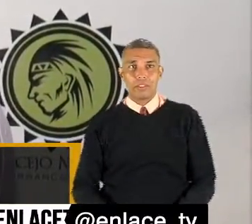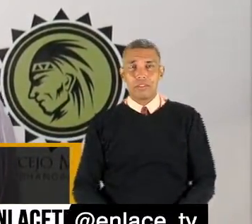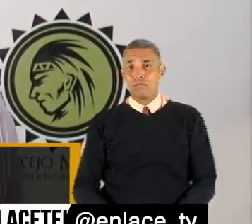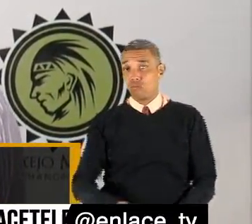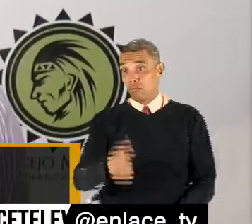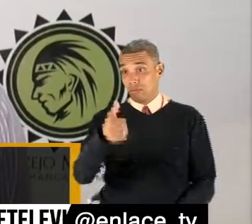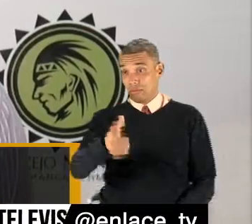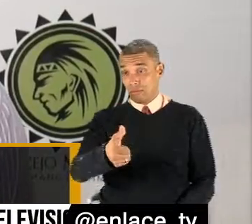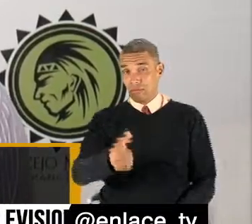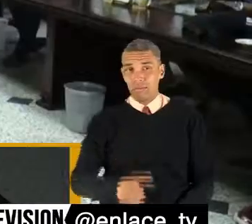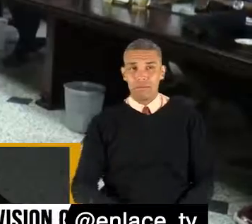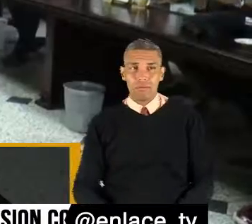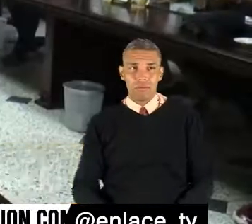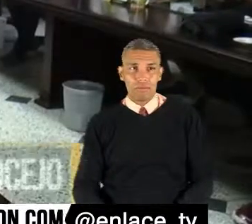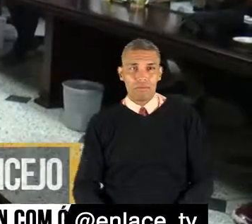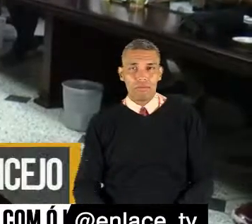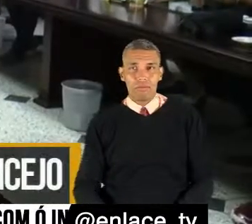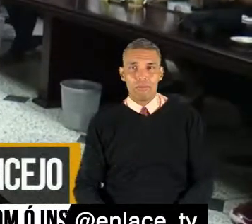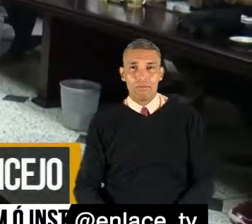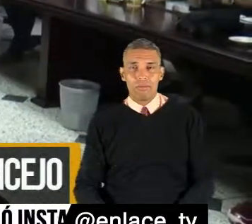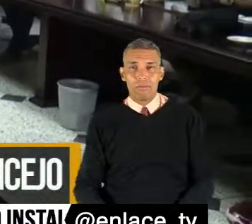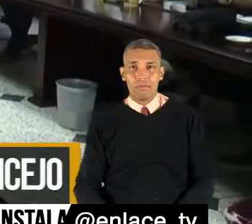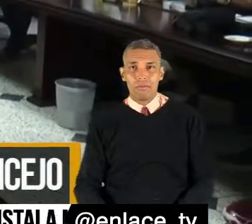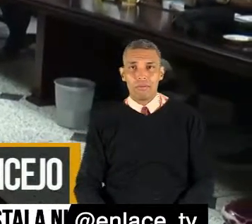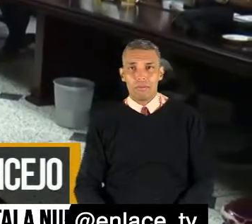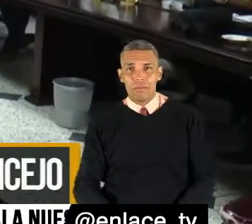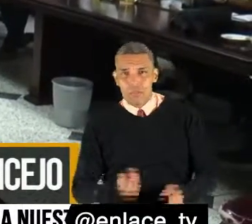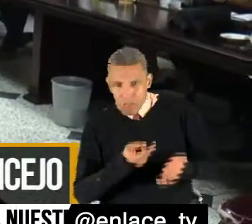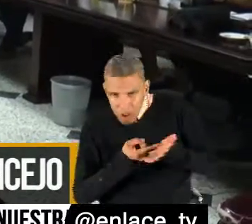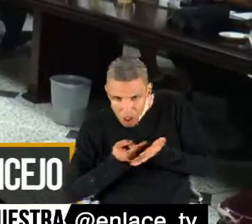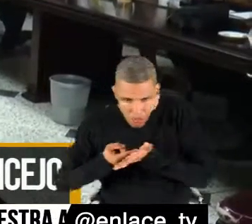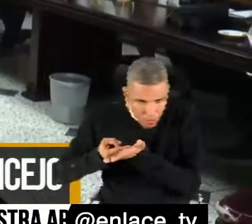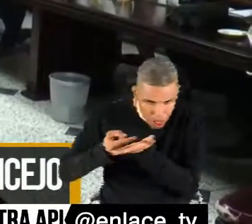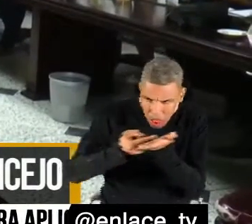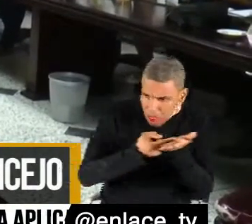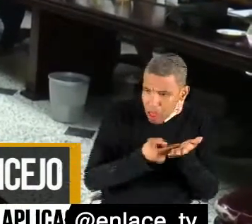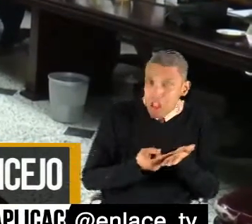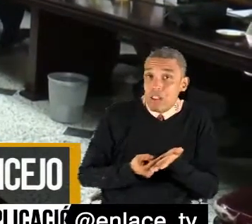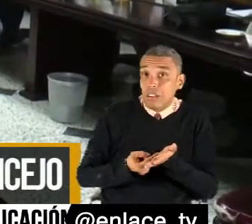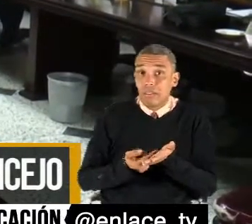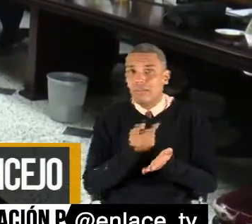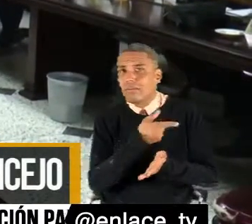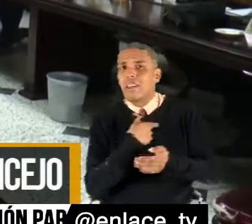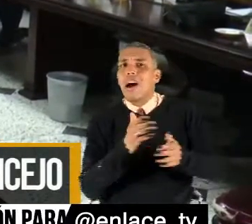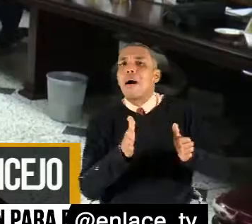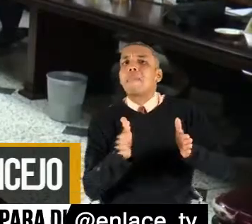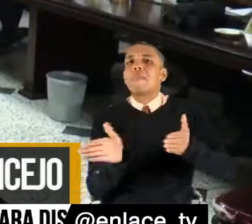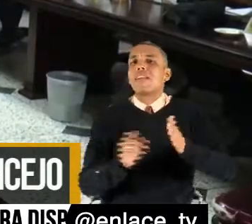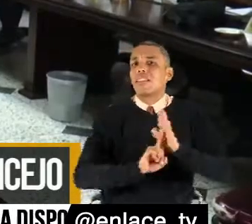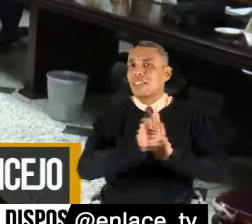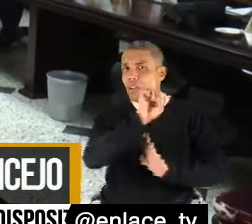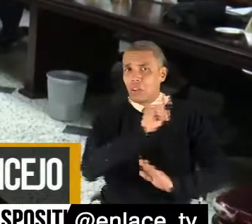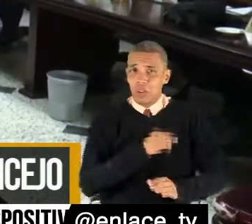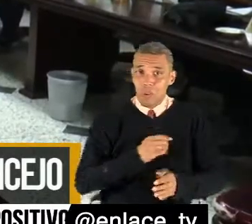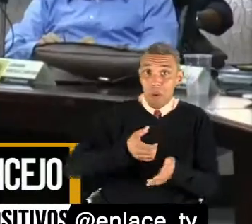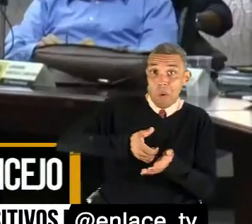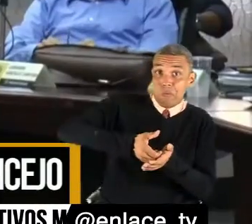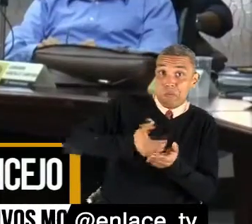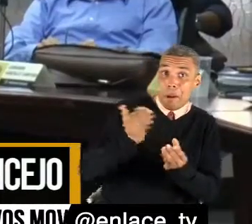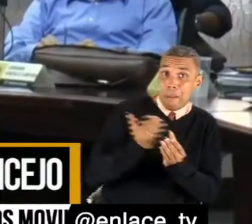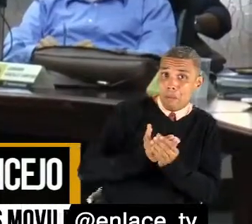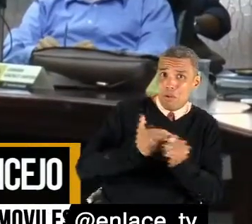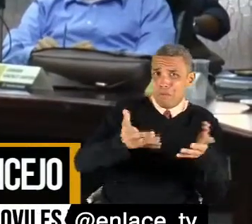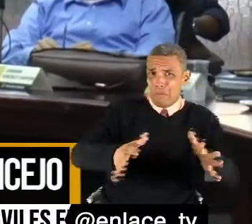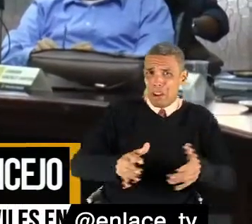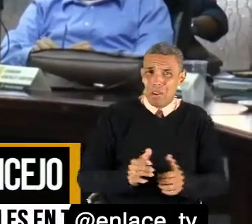positivo, dado que en estas sesiones fue donde se dio aprobación al plan de desarrollo. En una jornada que tuvimos titánica de alrededor de